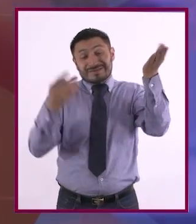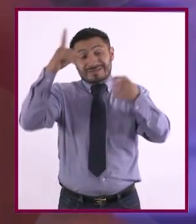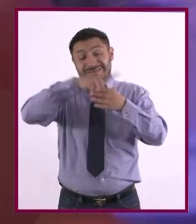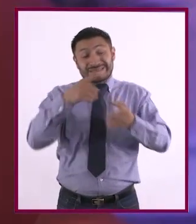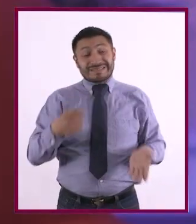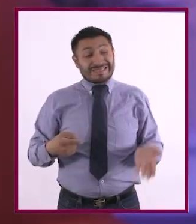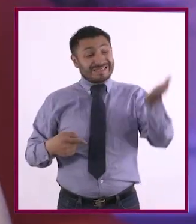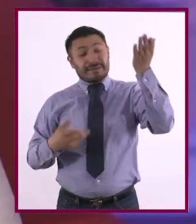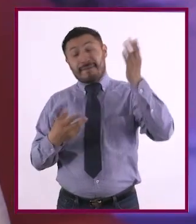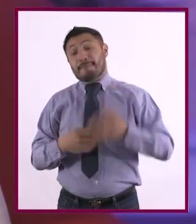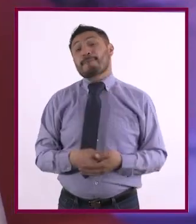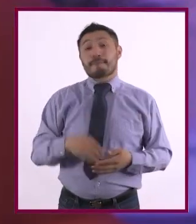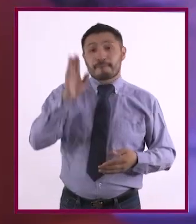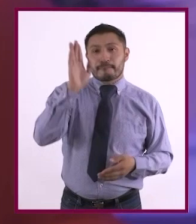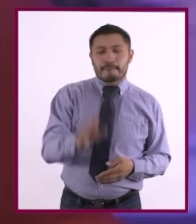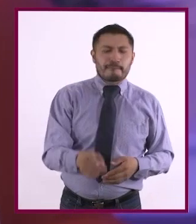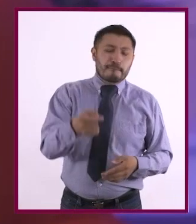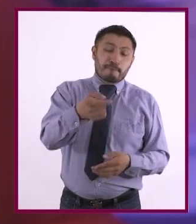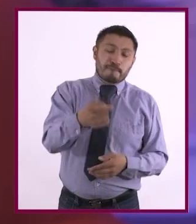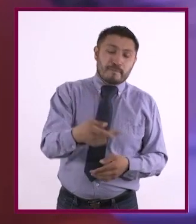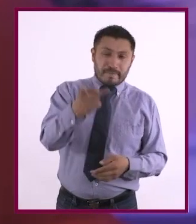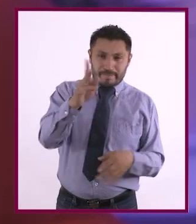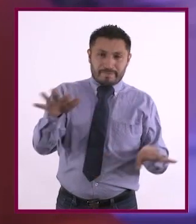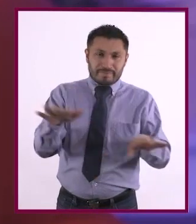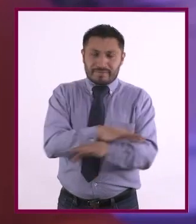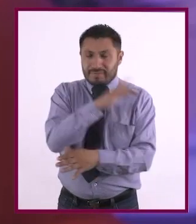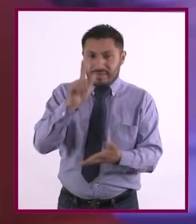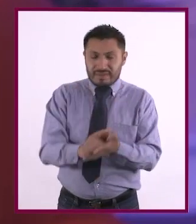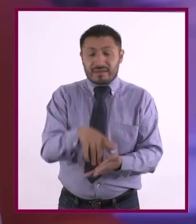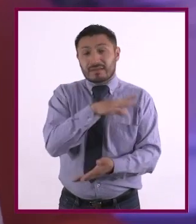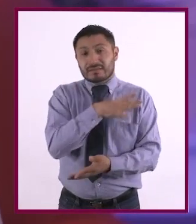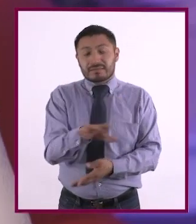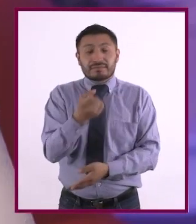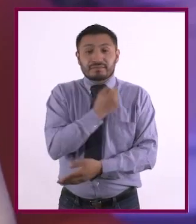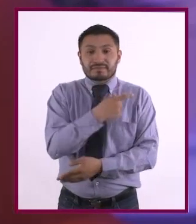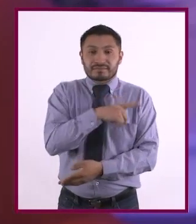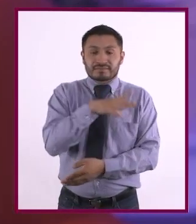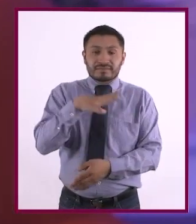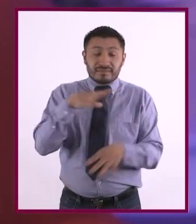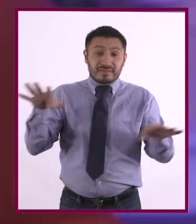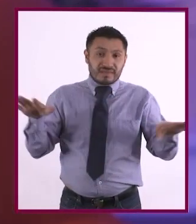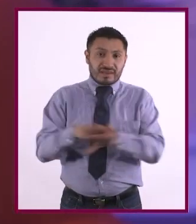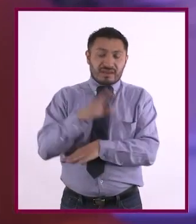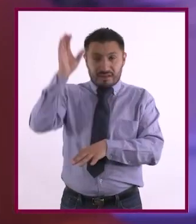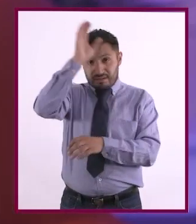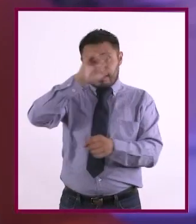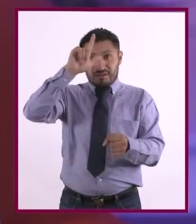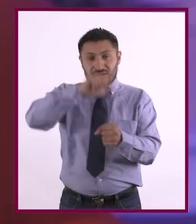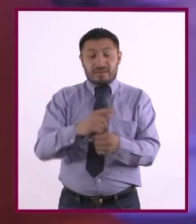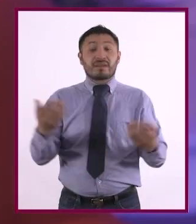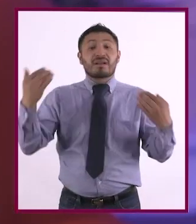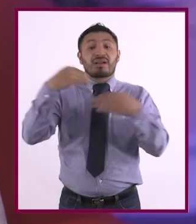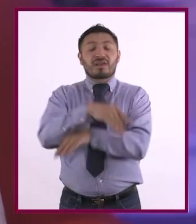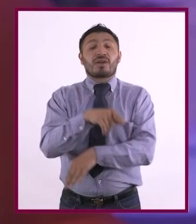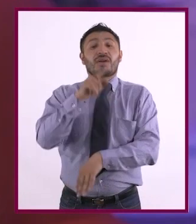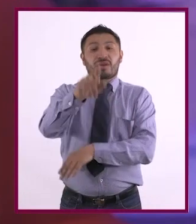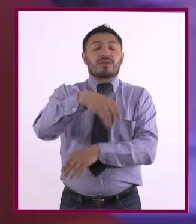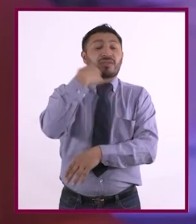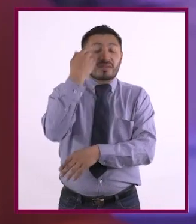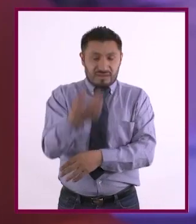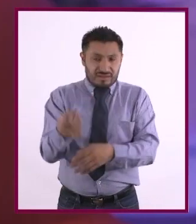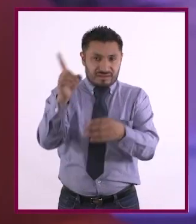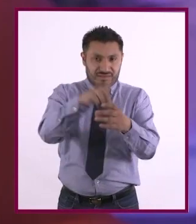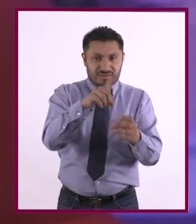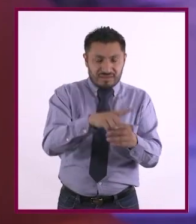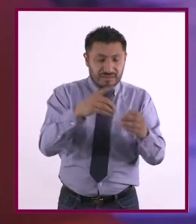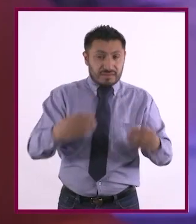Parece un simple detalle, pero esta pequeña modificación a la Ley General de la Salud nos habla de un gran cambio cultural con relación a la disposición y disponibilidad